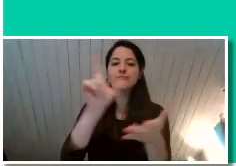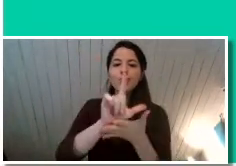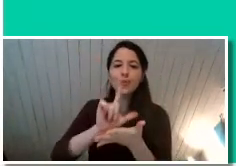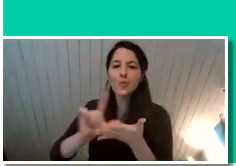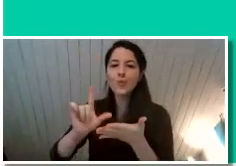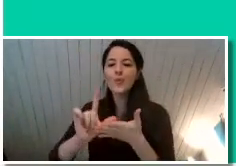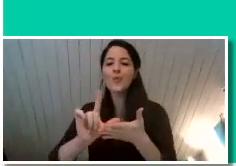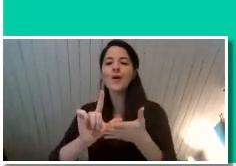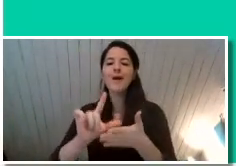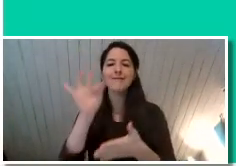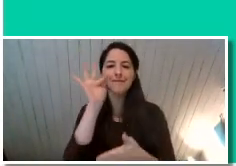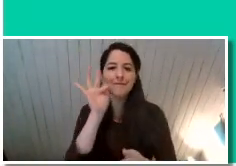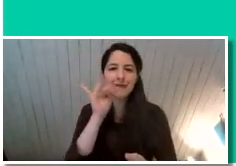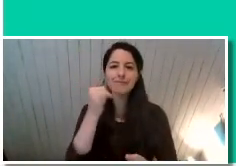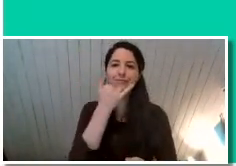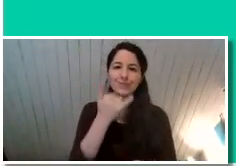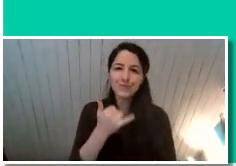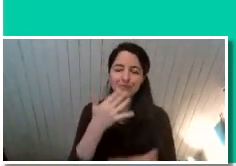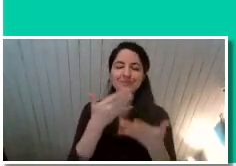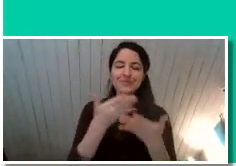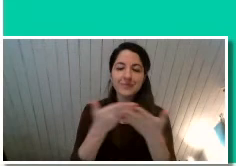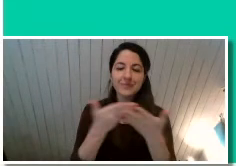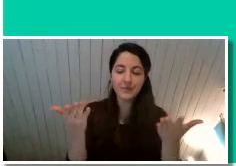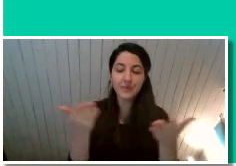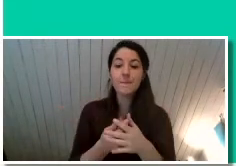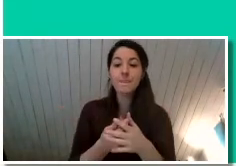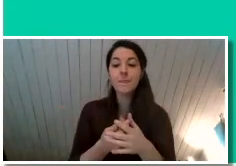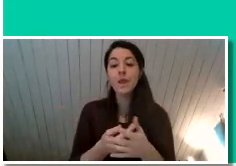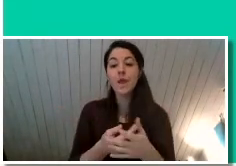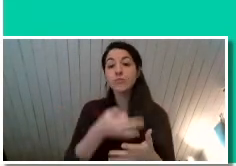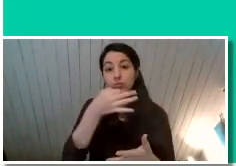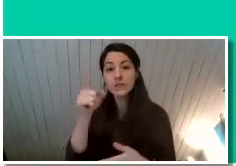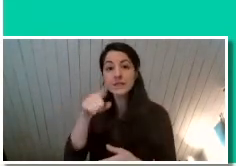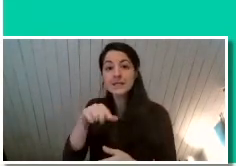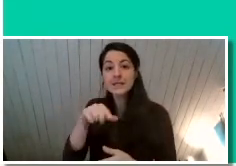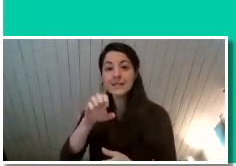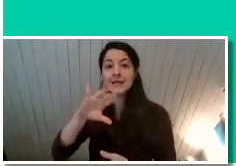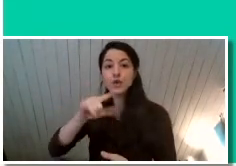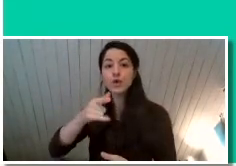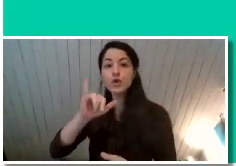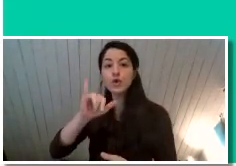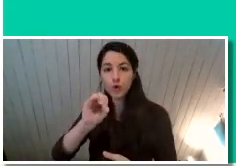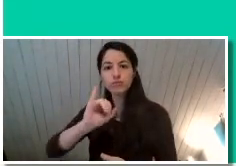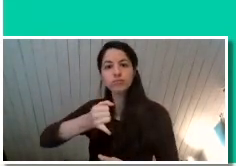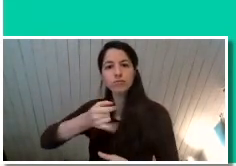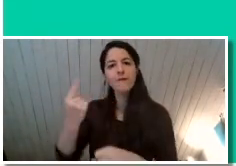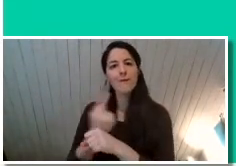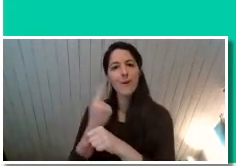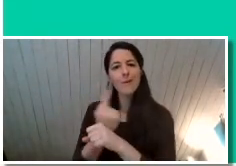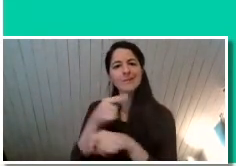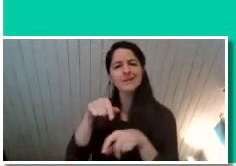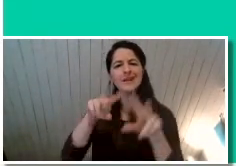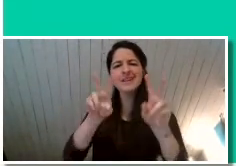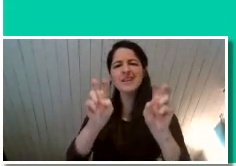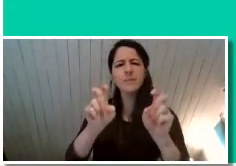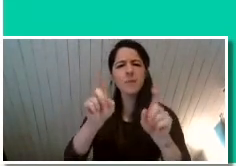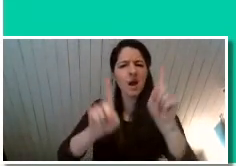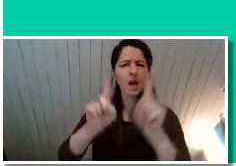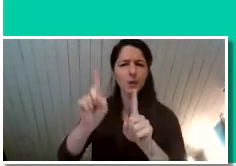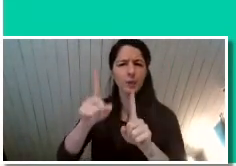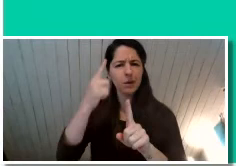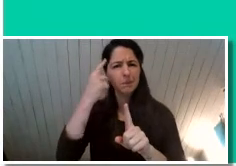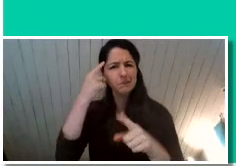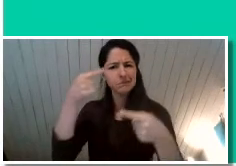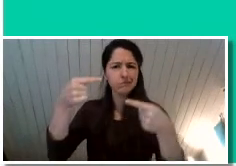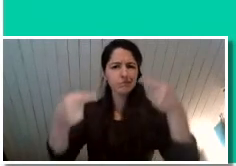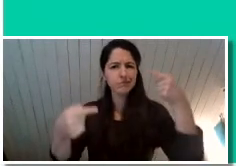Como dice Sergio, vamos a conversar sobre este tema que algunas personas pensarían que no tiene relación. Cáncer de próstata